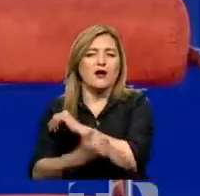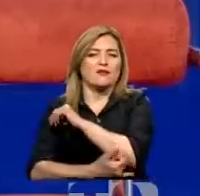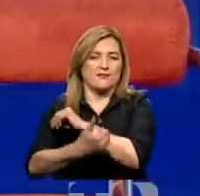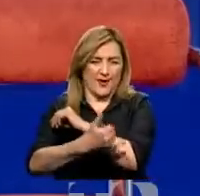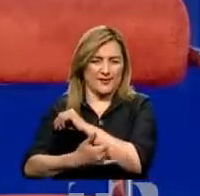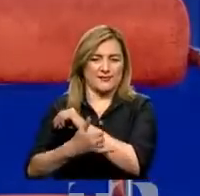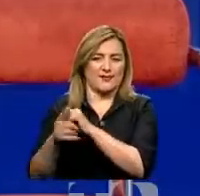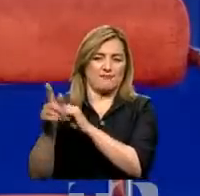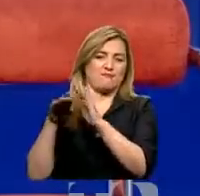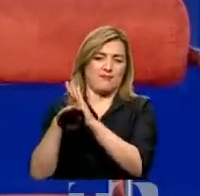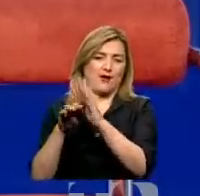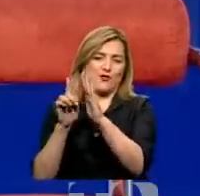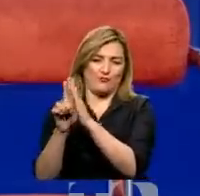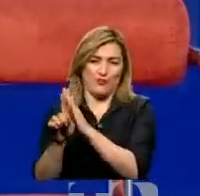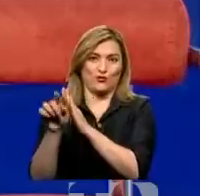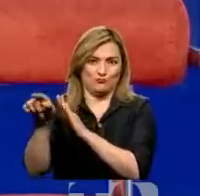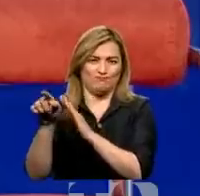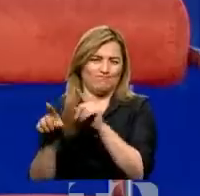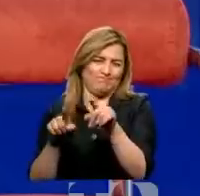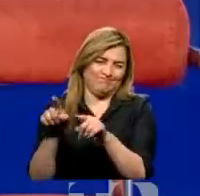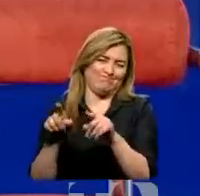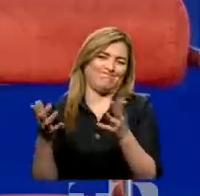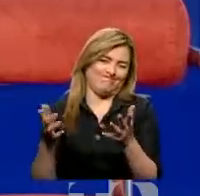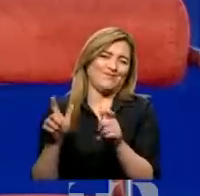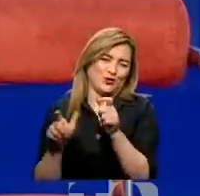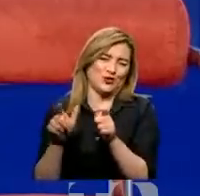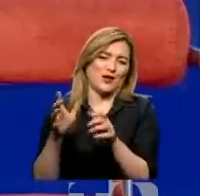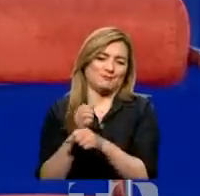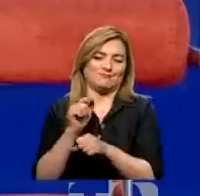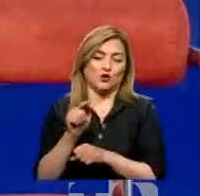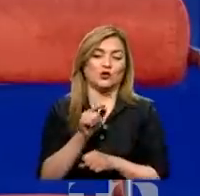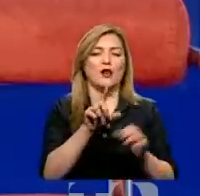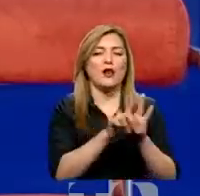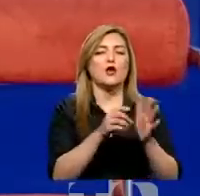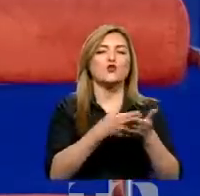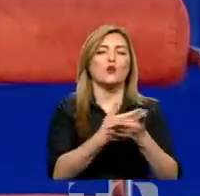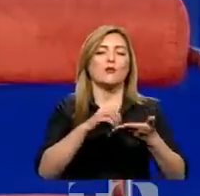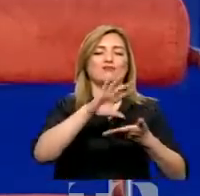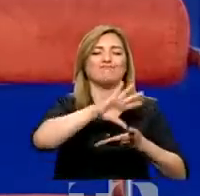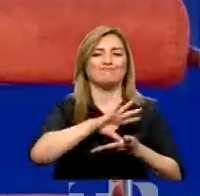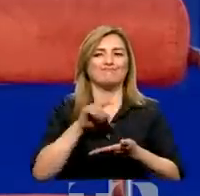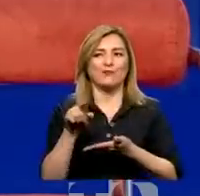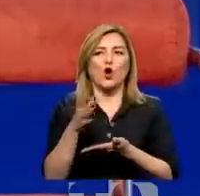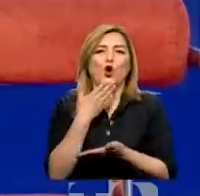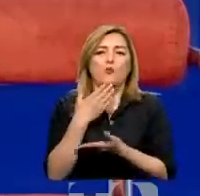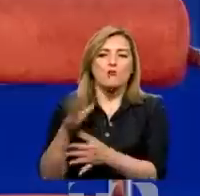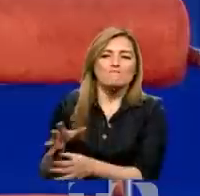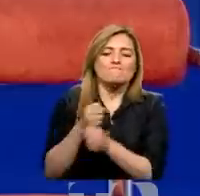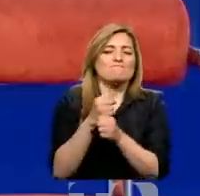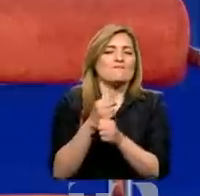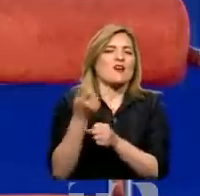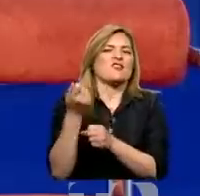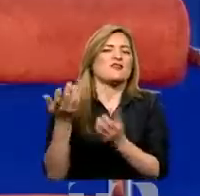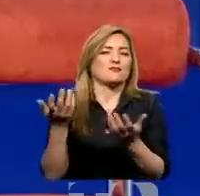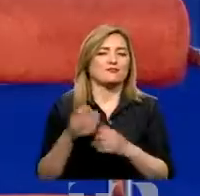131 votos de los legisladores. El texto pasa a manos del Ejecutivo para su respectivo veto. Durante la sesión que se realizó anoche hubo